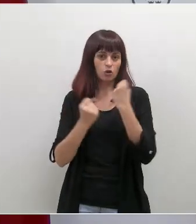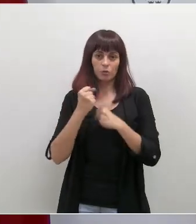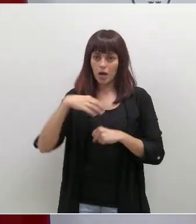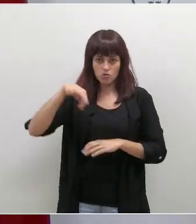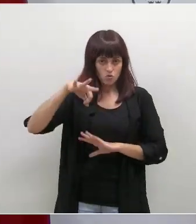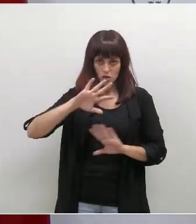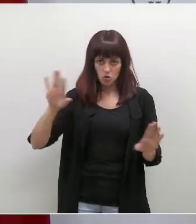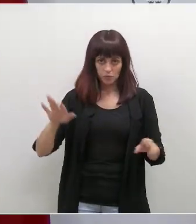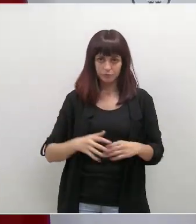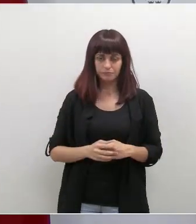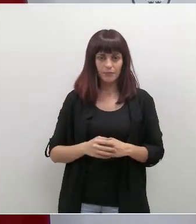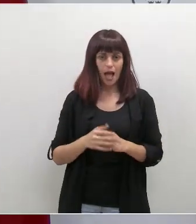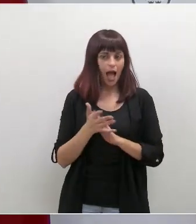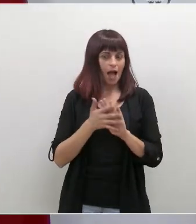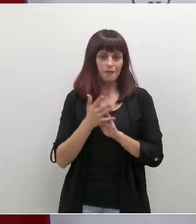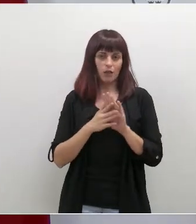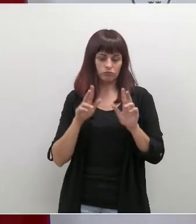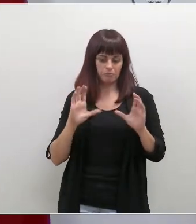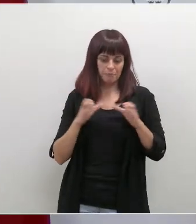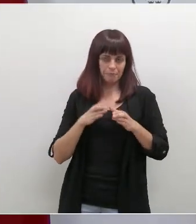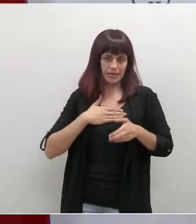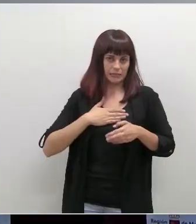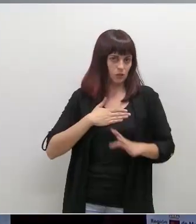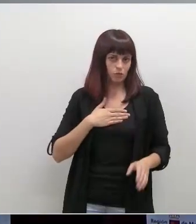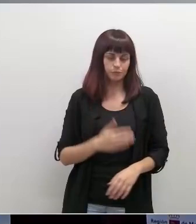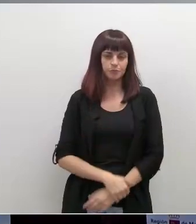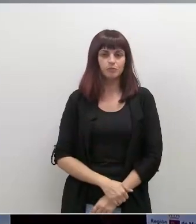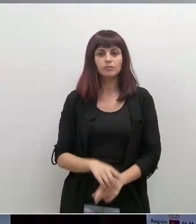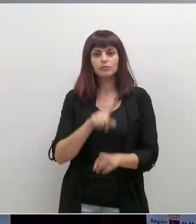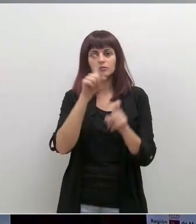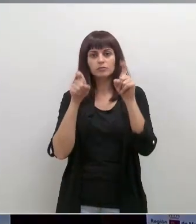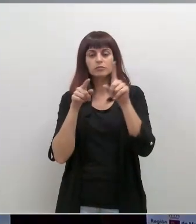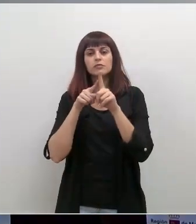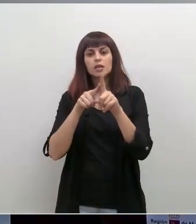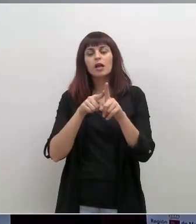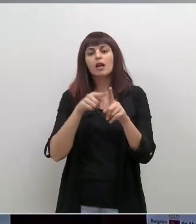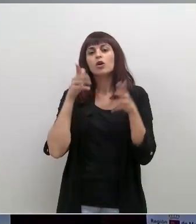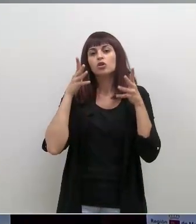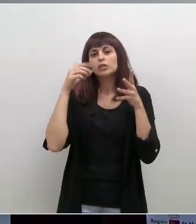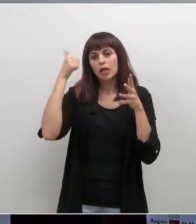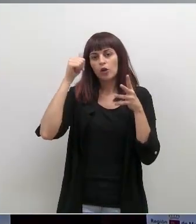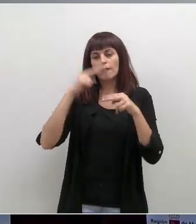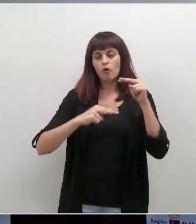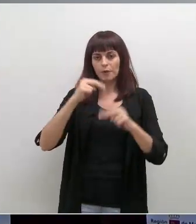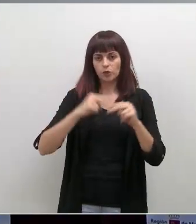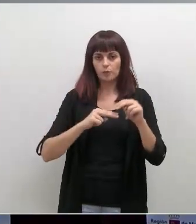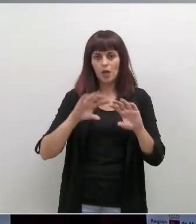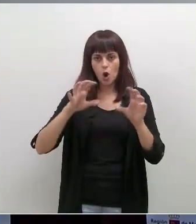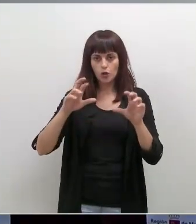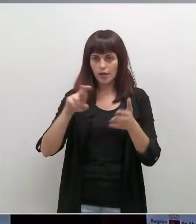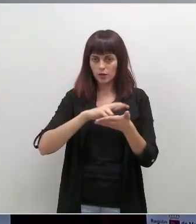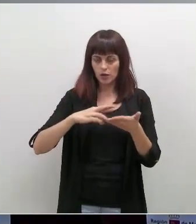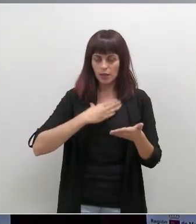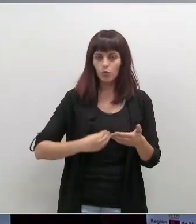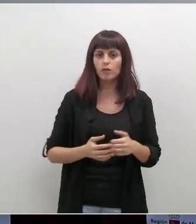que hemos hablado por parte de nuestro partido. Pregunta para el consejero de Fomento de Onda Regional de Murcia. ¿Qué razón lleva a no recuperar